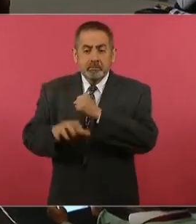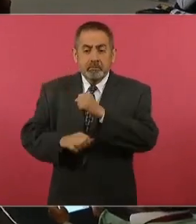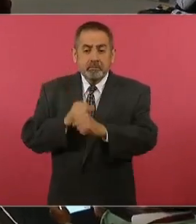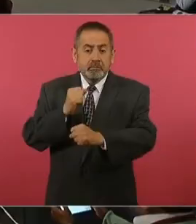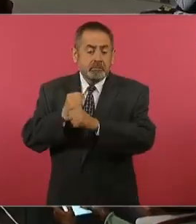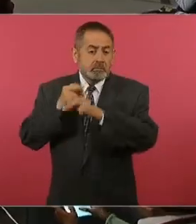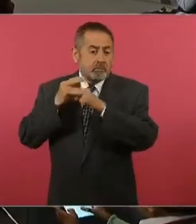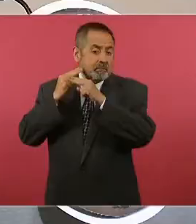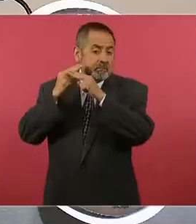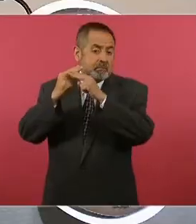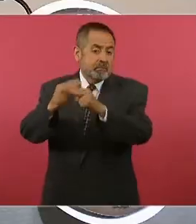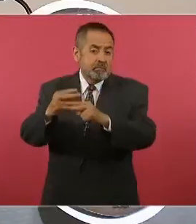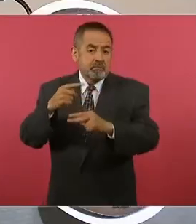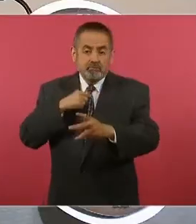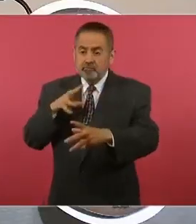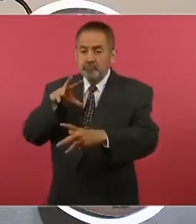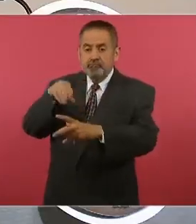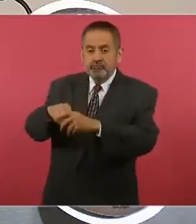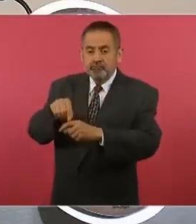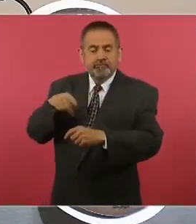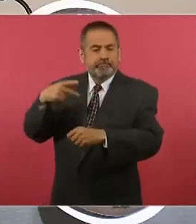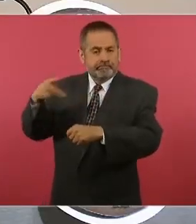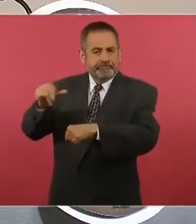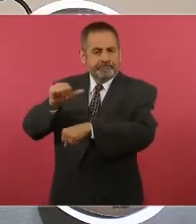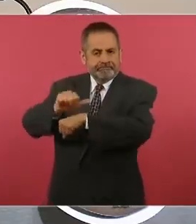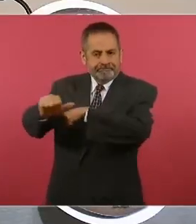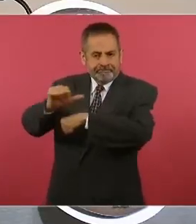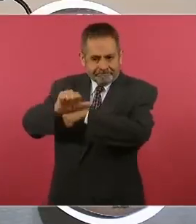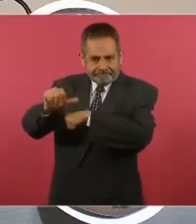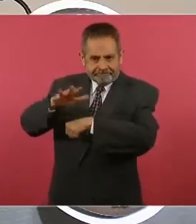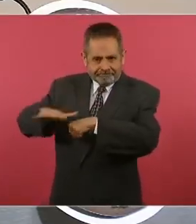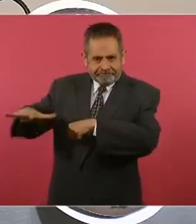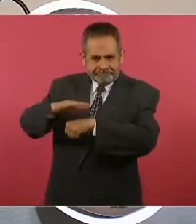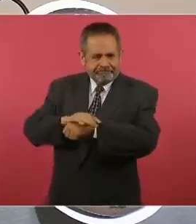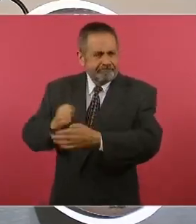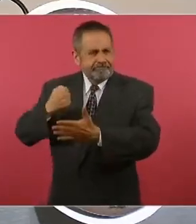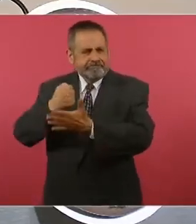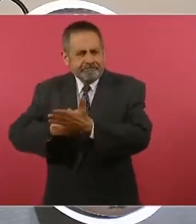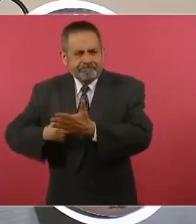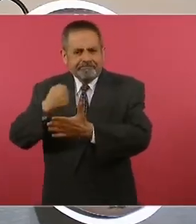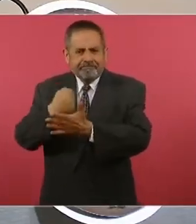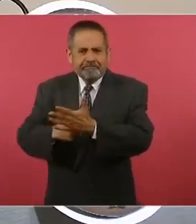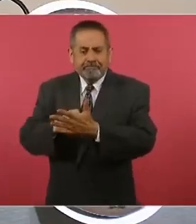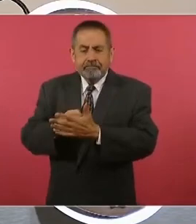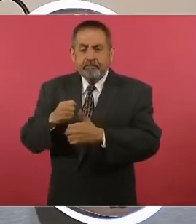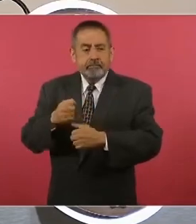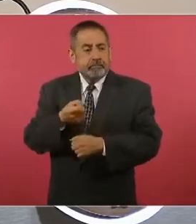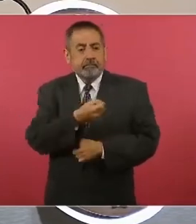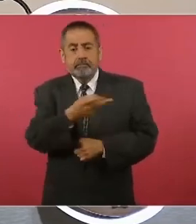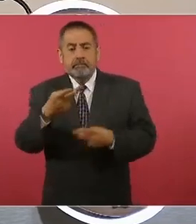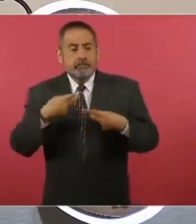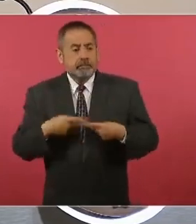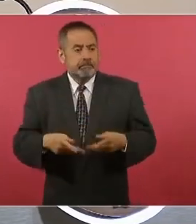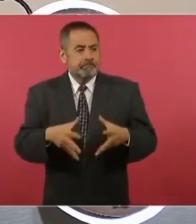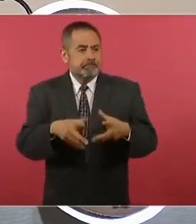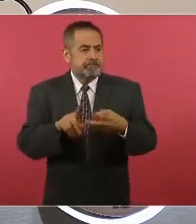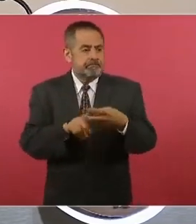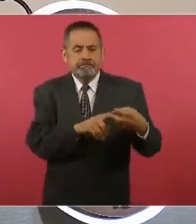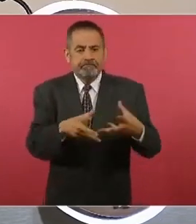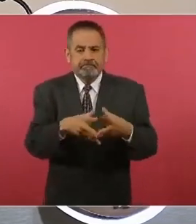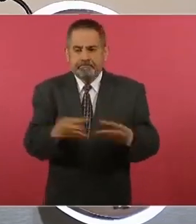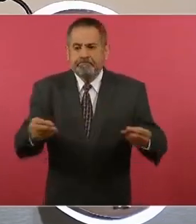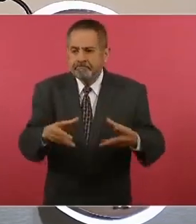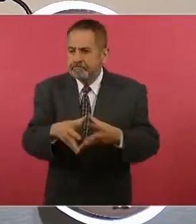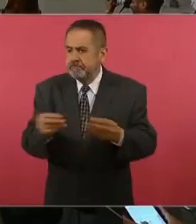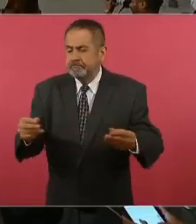soy parte de una lucha en la Argentina por la desaparición forzada de personas. Y